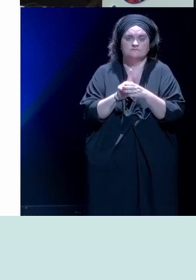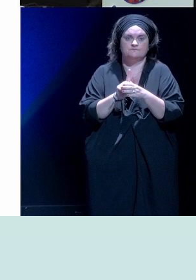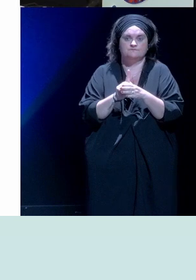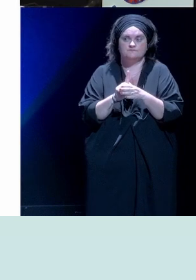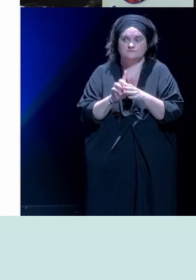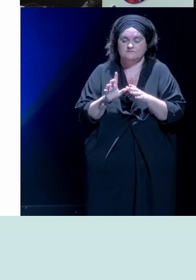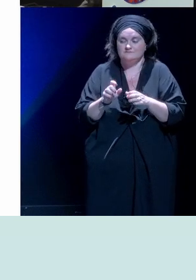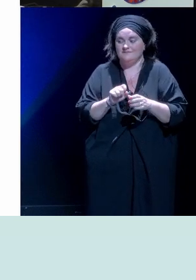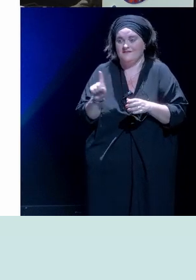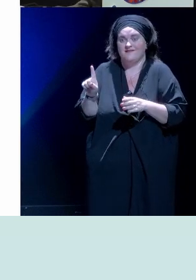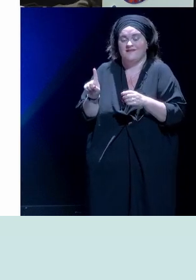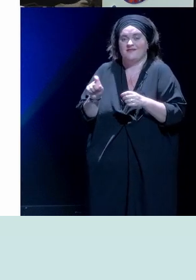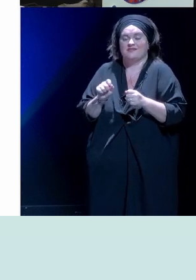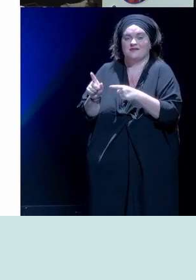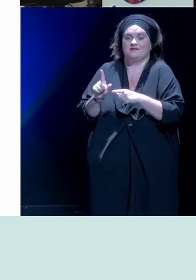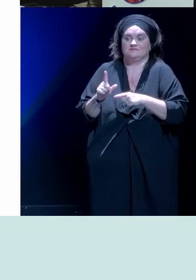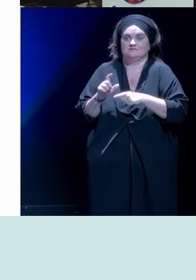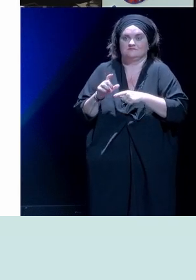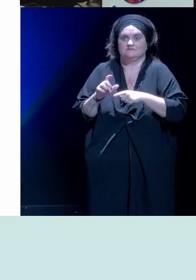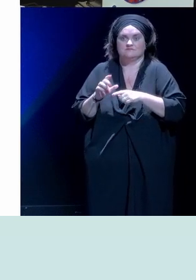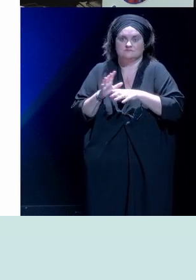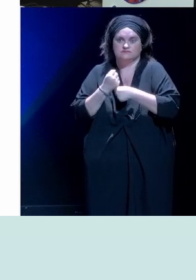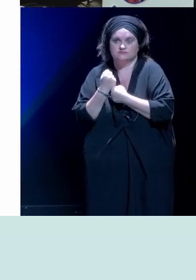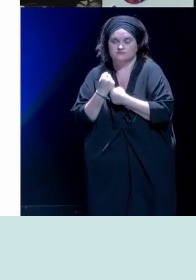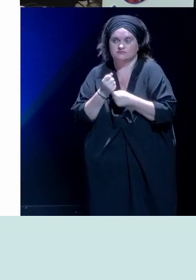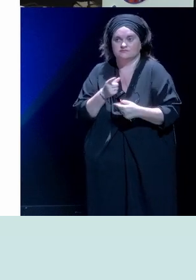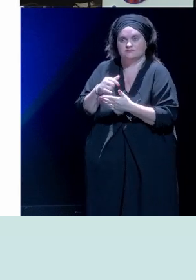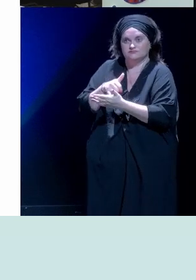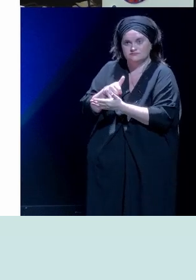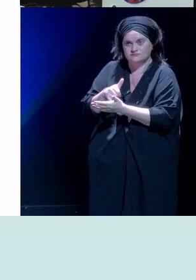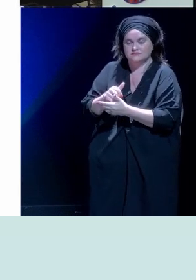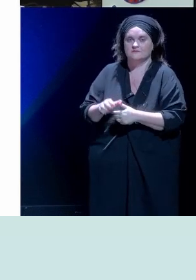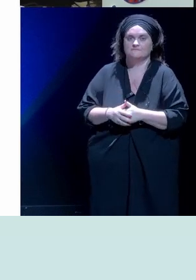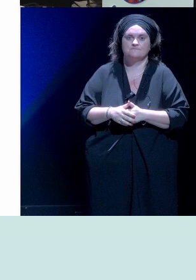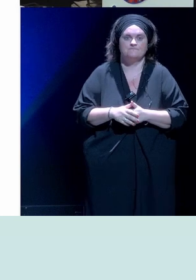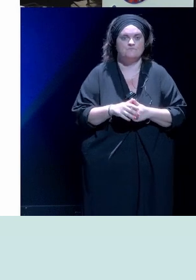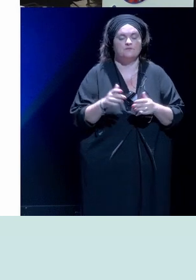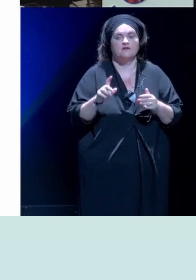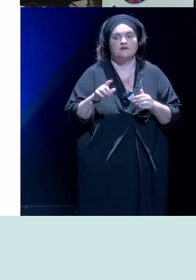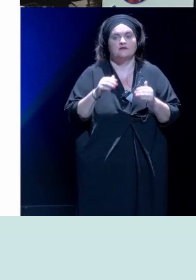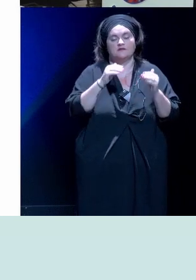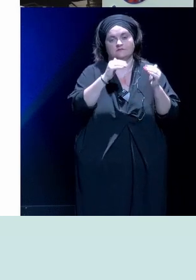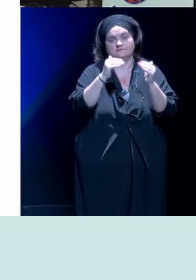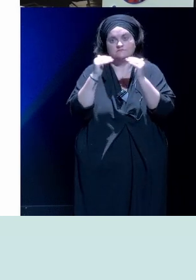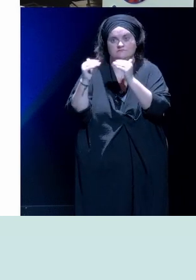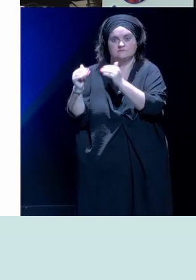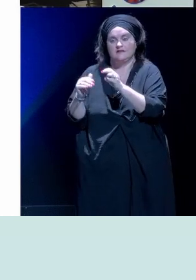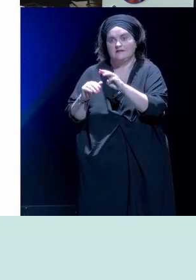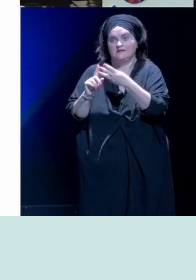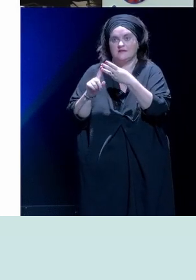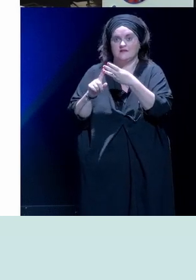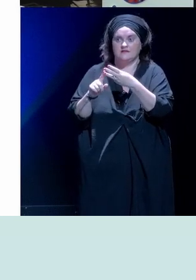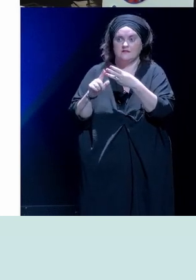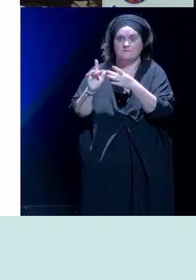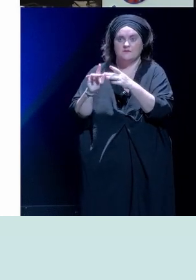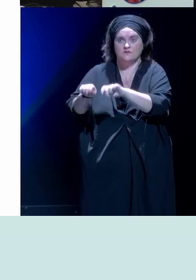oprimen, que les hacen más frágiles. Y luego tenemos también los vínculos rotos. Estas tres configuraciones son esenciales